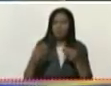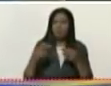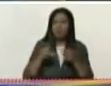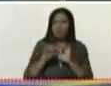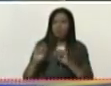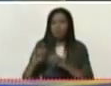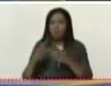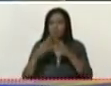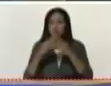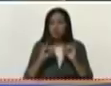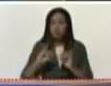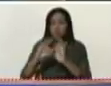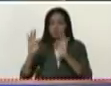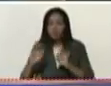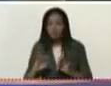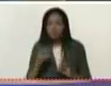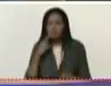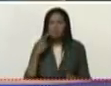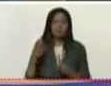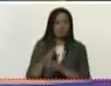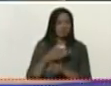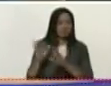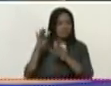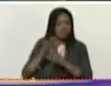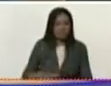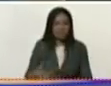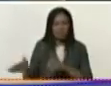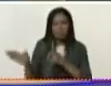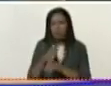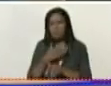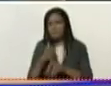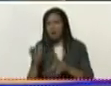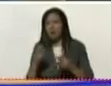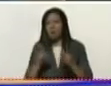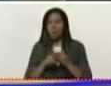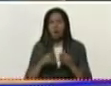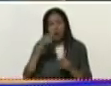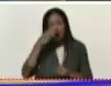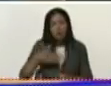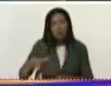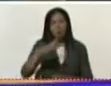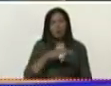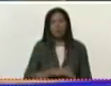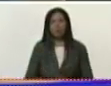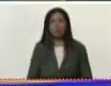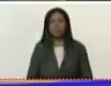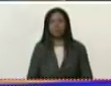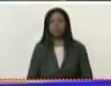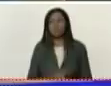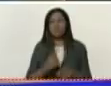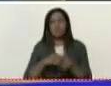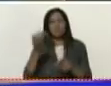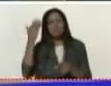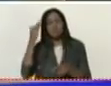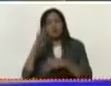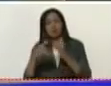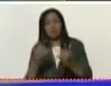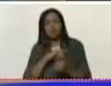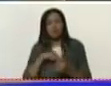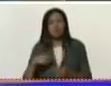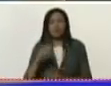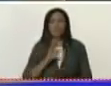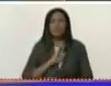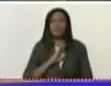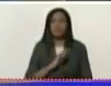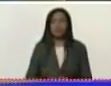los imperios que discriminan, explotan, agreden a los pueblos desde aquella época hasta nuestra época. Así